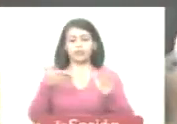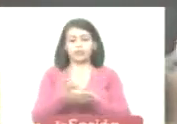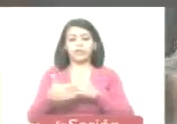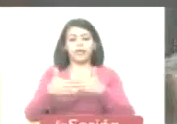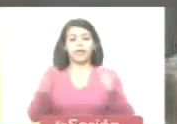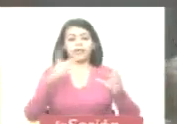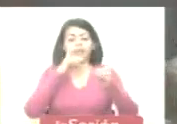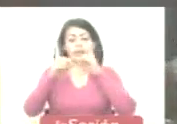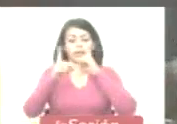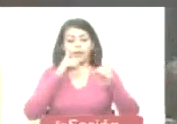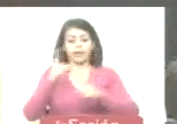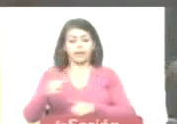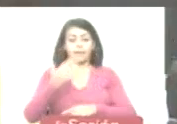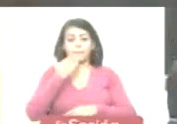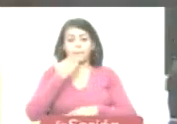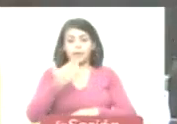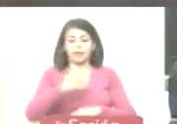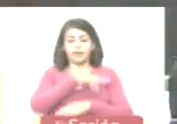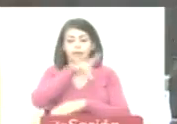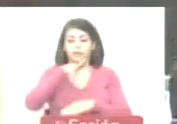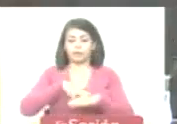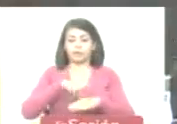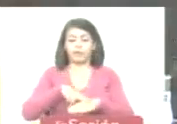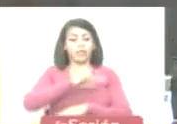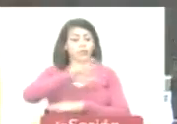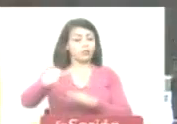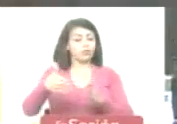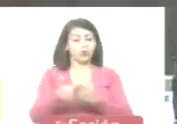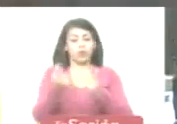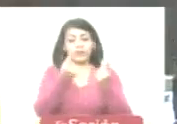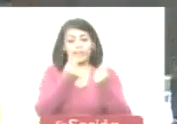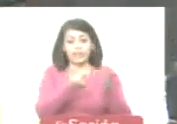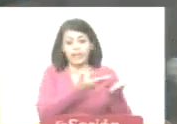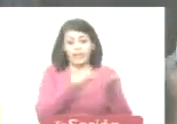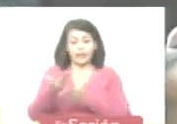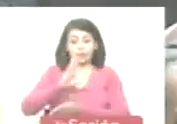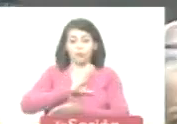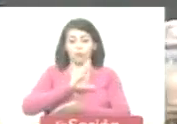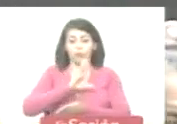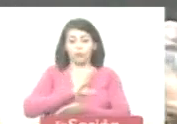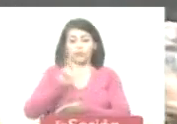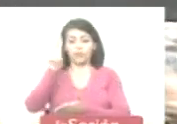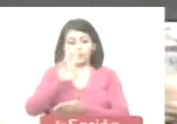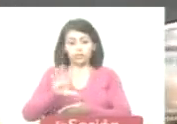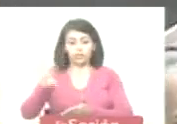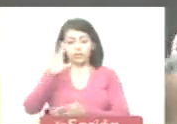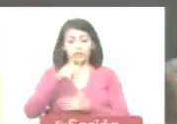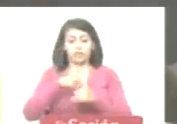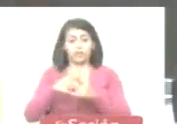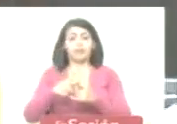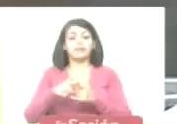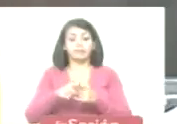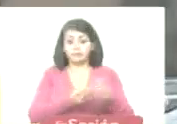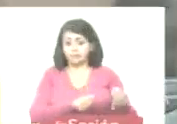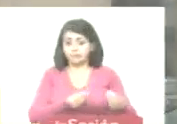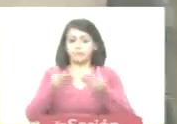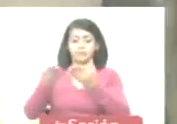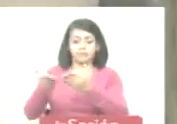gran debate y una exigencia nacional que todos los recursos que pertenecen al Estado venezolano sean